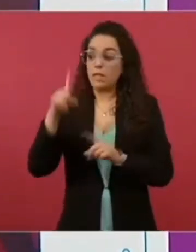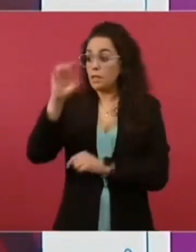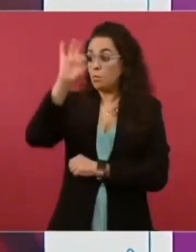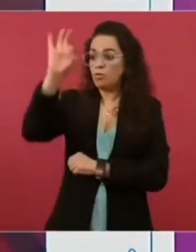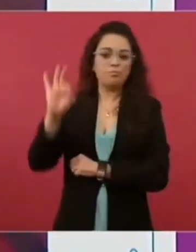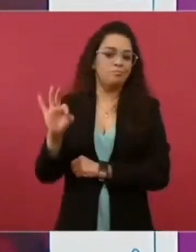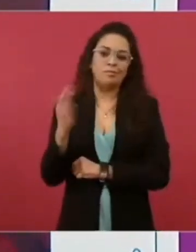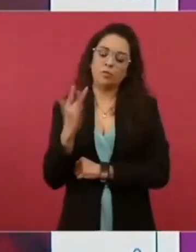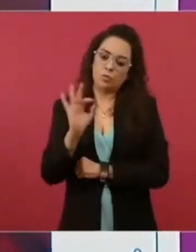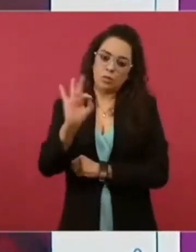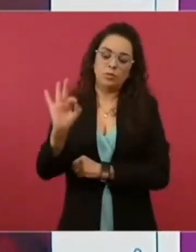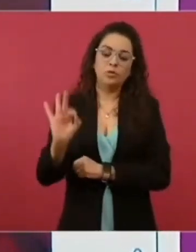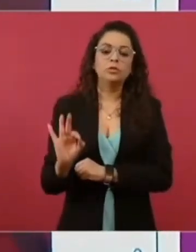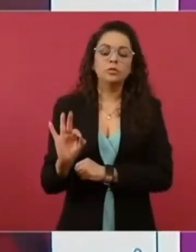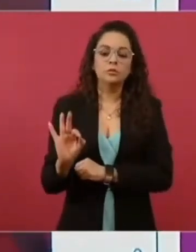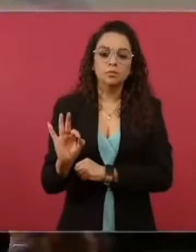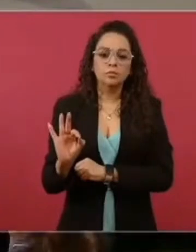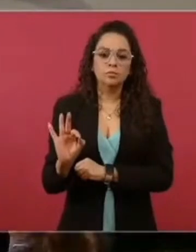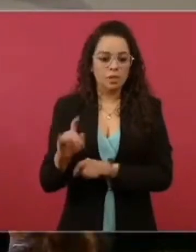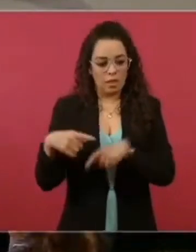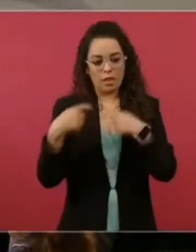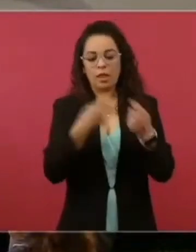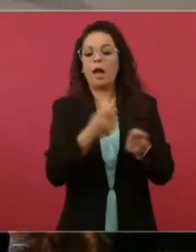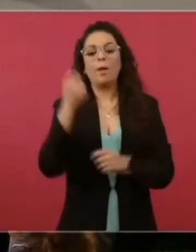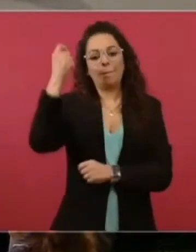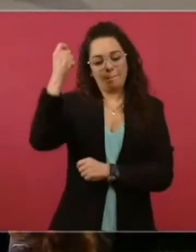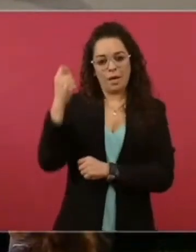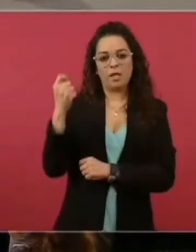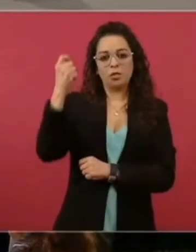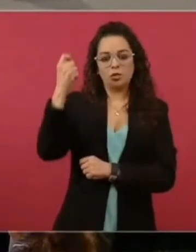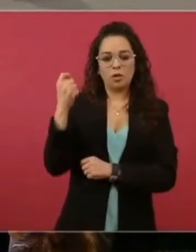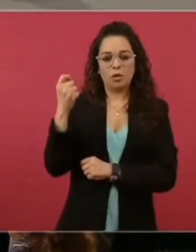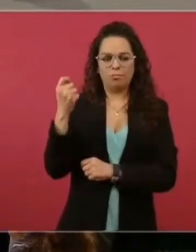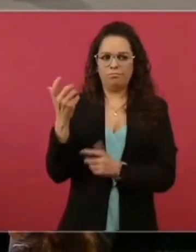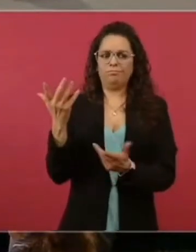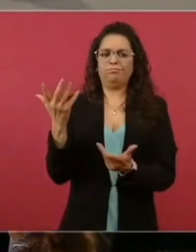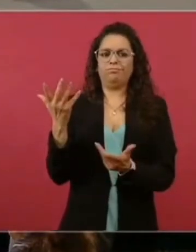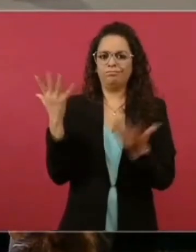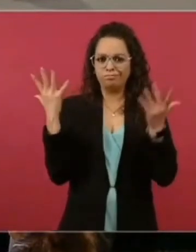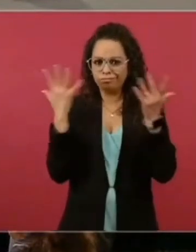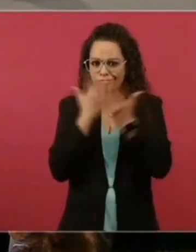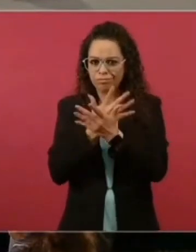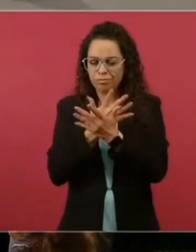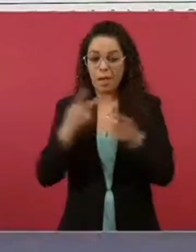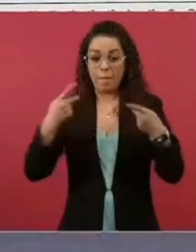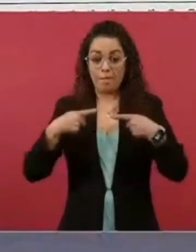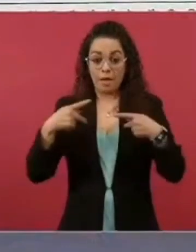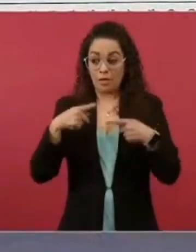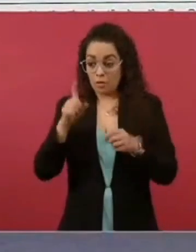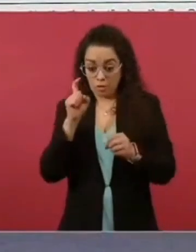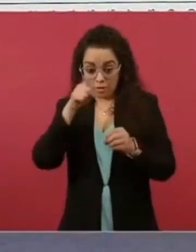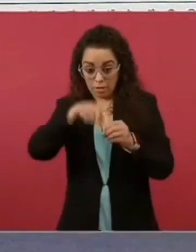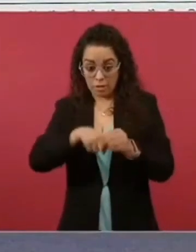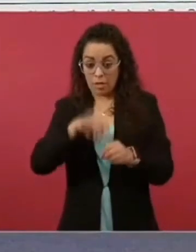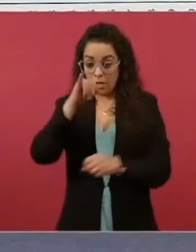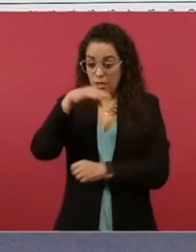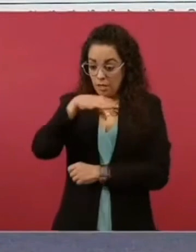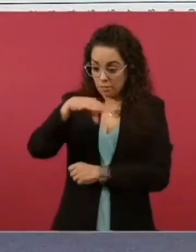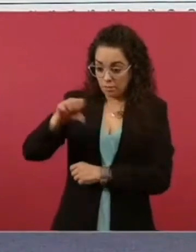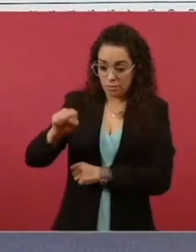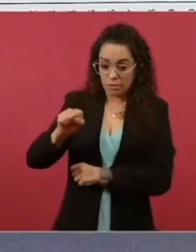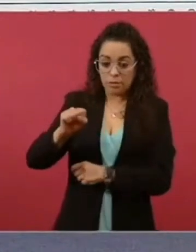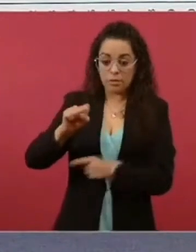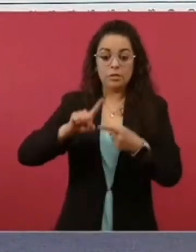Tanto un trabajador inscrito al Seguro Social como un trabajador